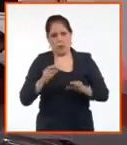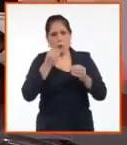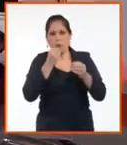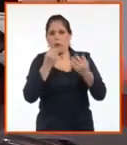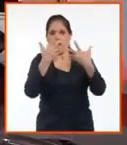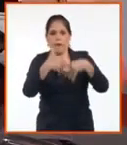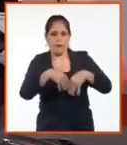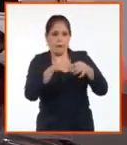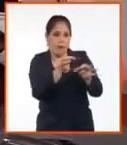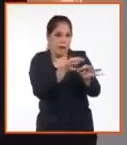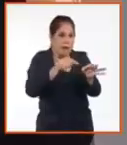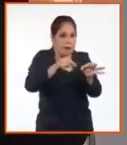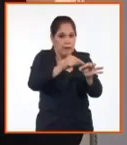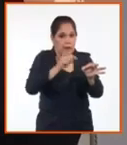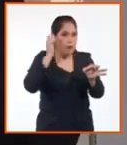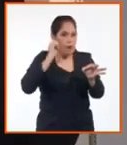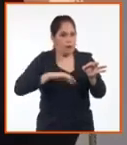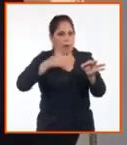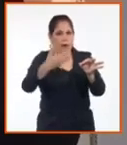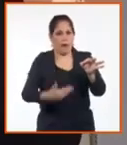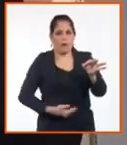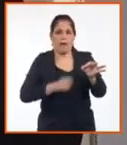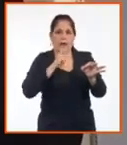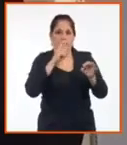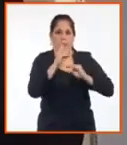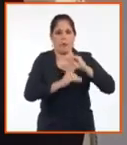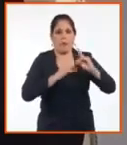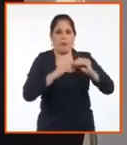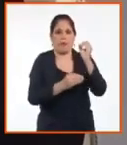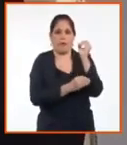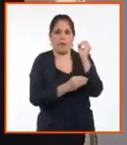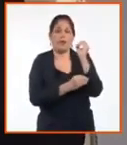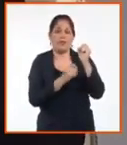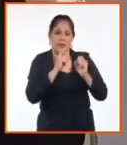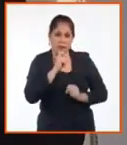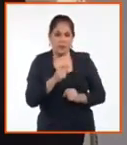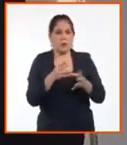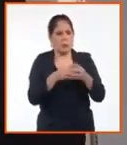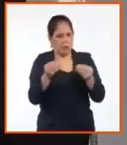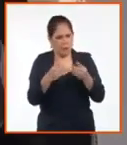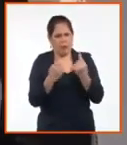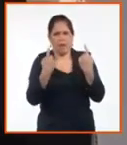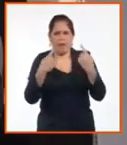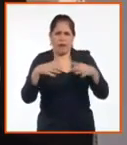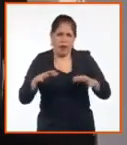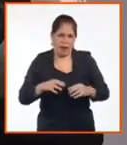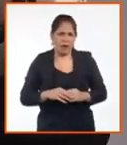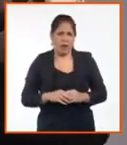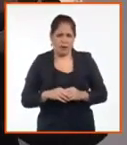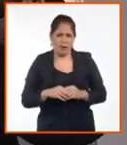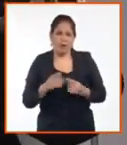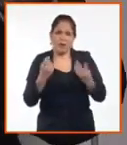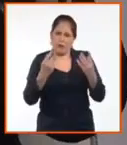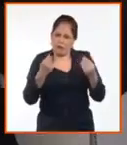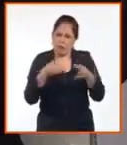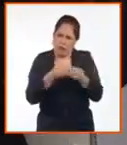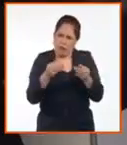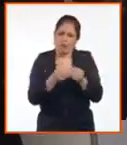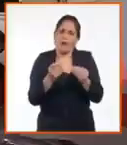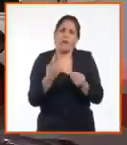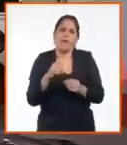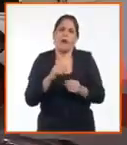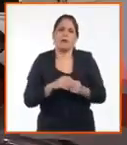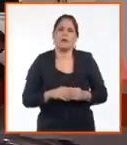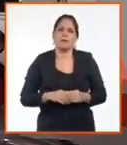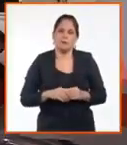prenatales a la variedad añade la falta de de materias primas y para que eso no quede el aire como que es una afirmación